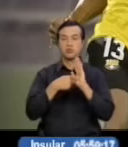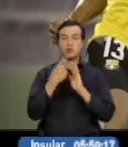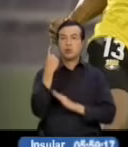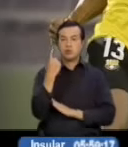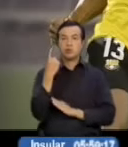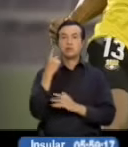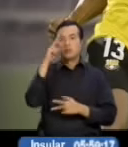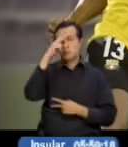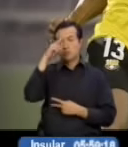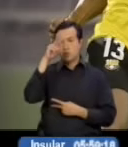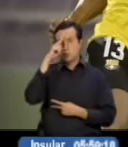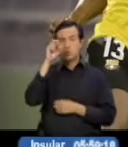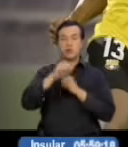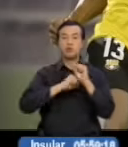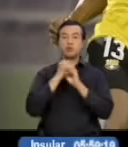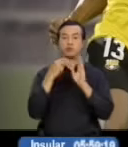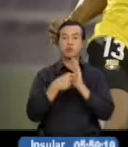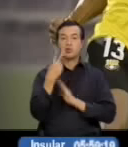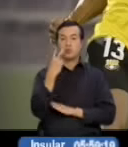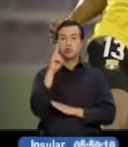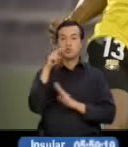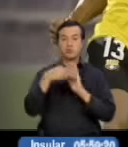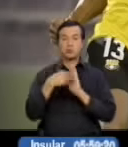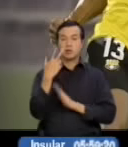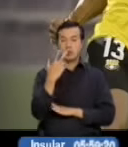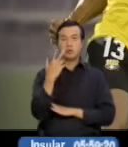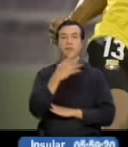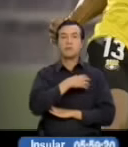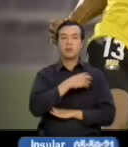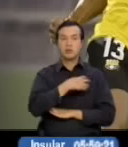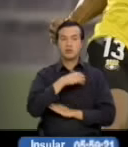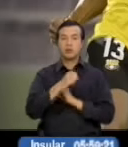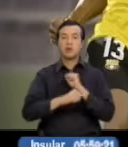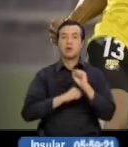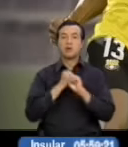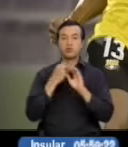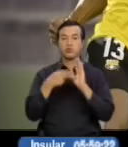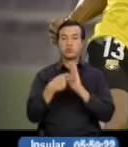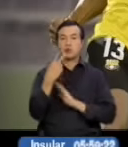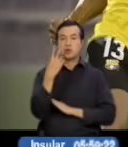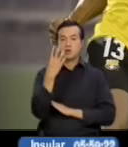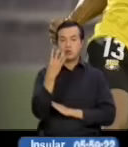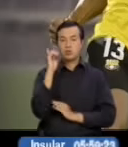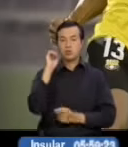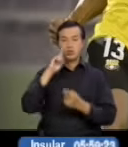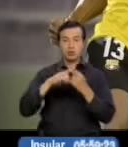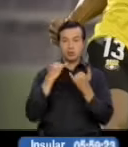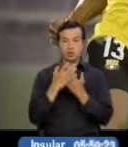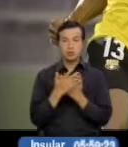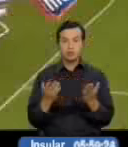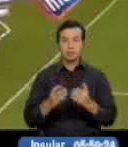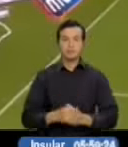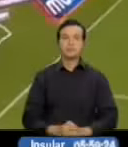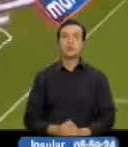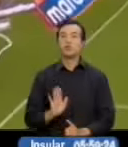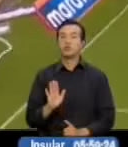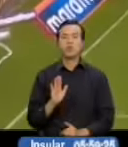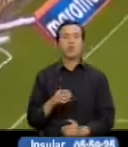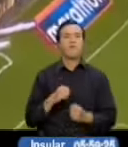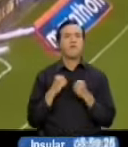Laguna de México durante el 2012 y 2013 y en Barcelona desde la temporada 2014 a la presente. Su